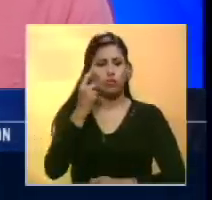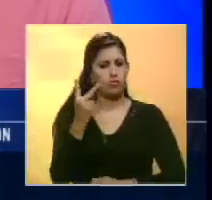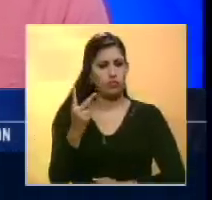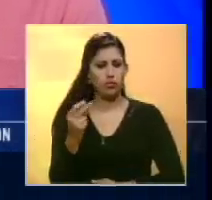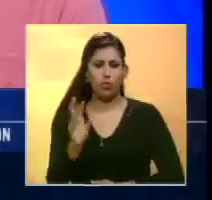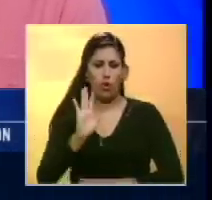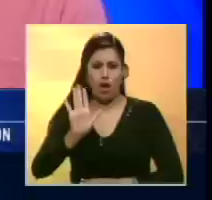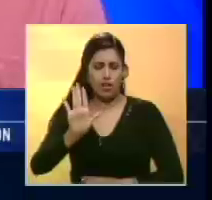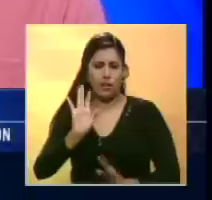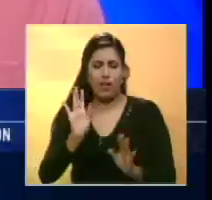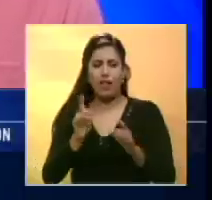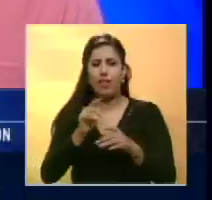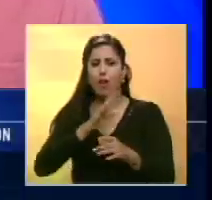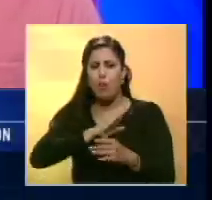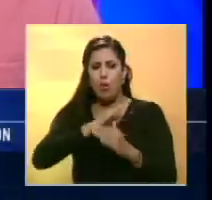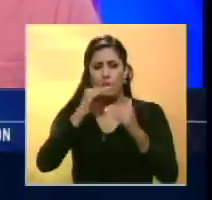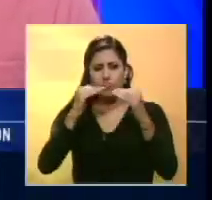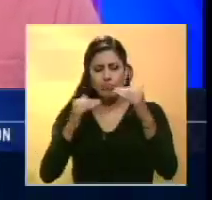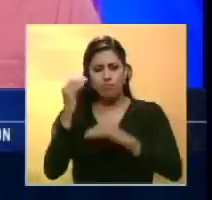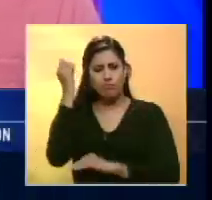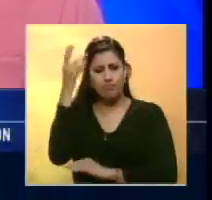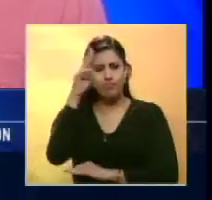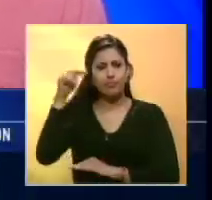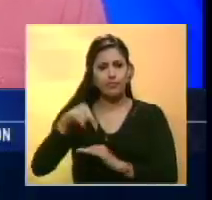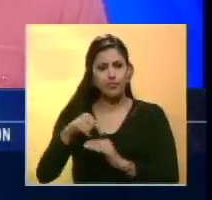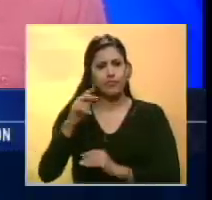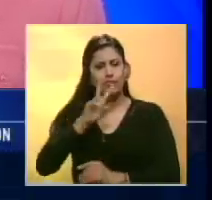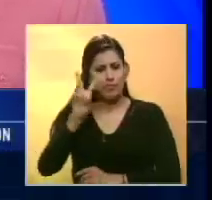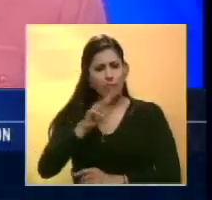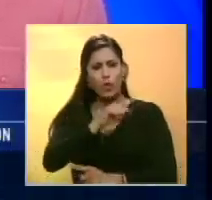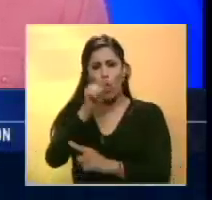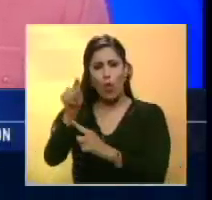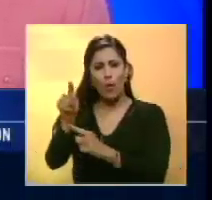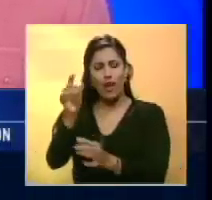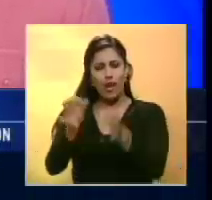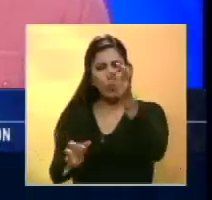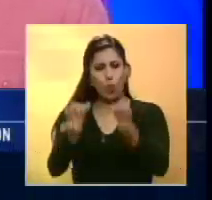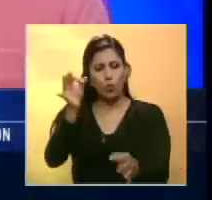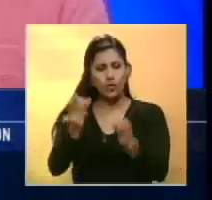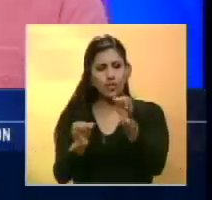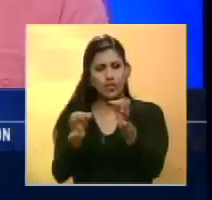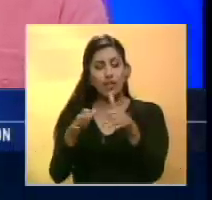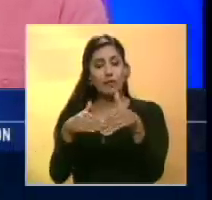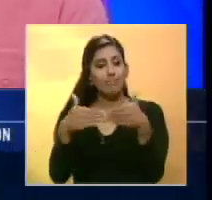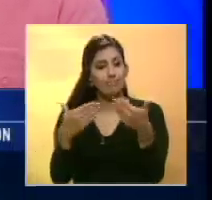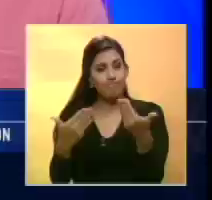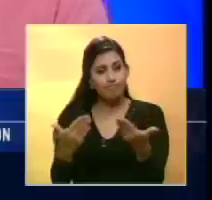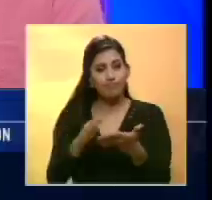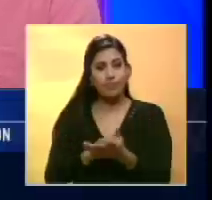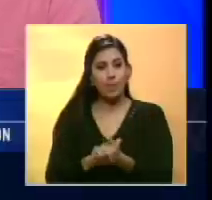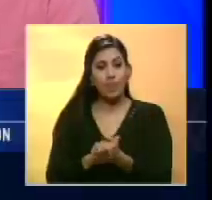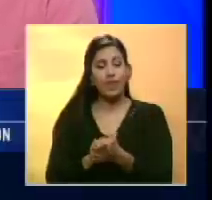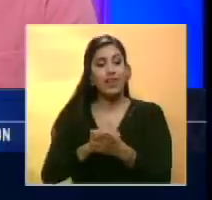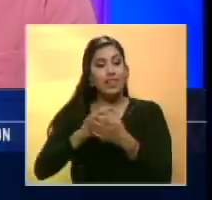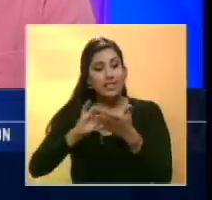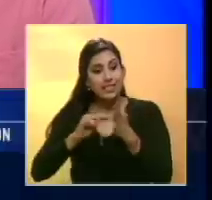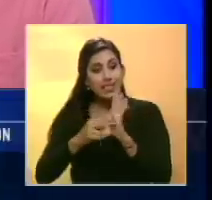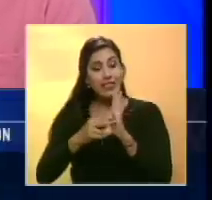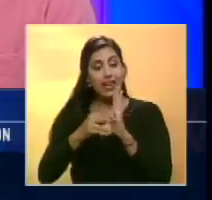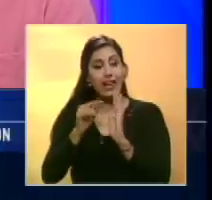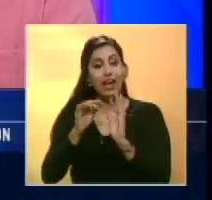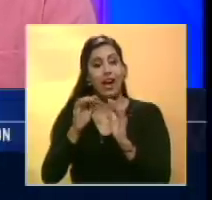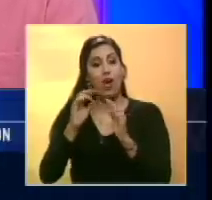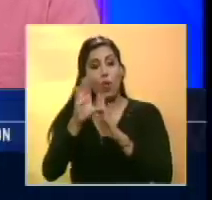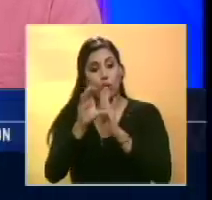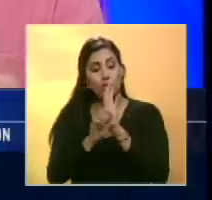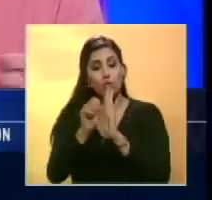dada una serie de acciones que ha tomado el Parlamento venezolano y que obliga al Tribunal Supremo de Justicia a interpretando la Constitución de la